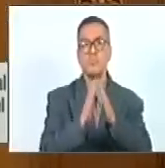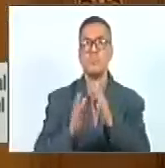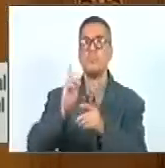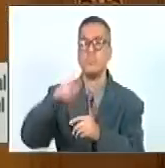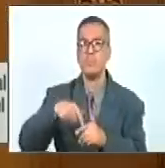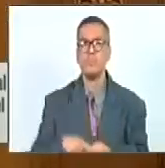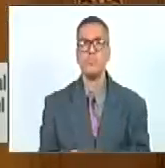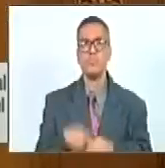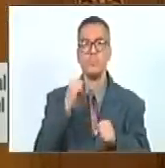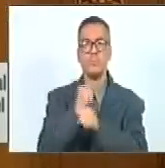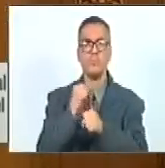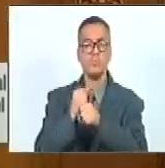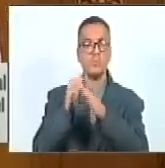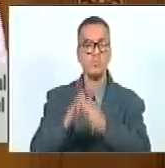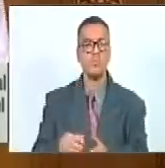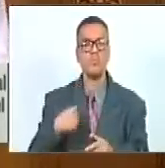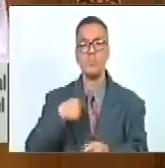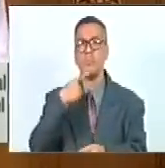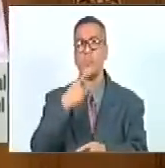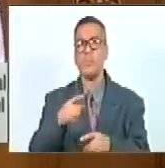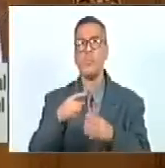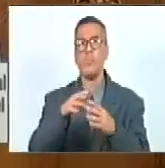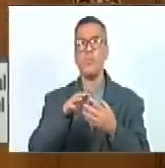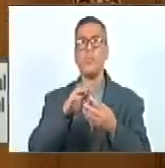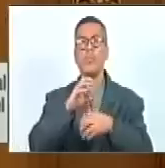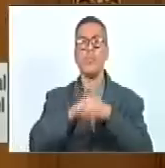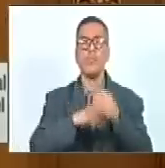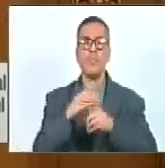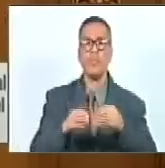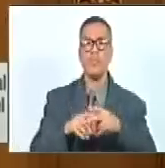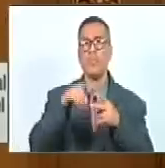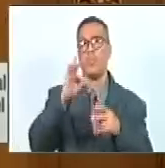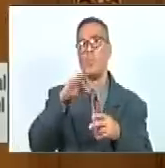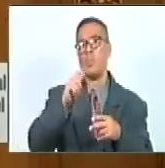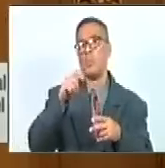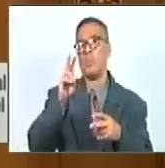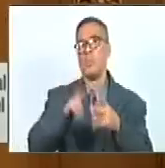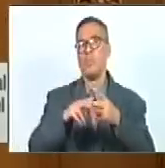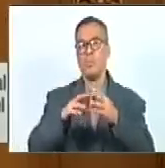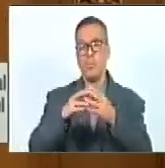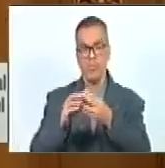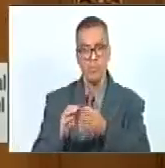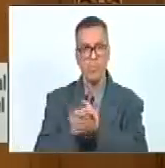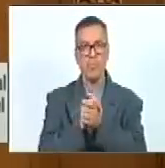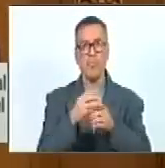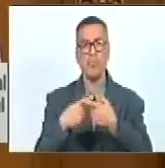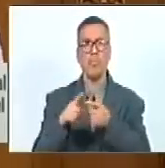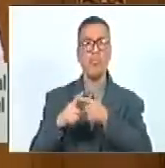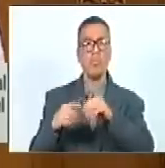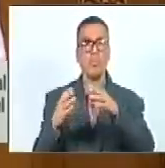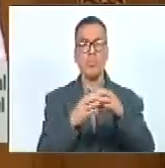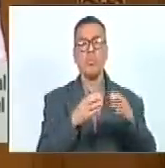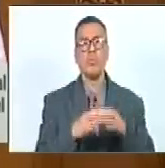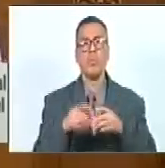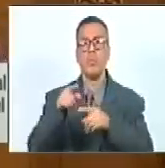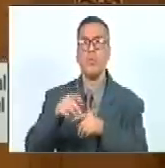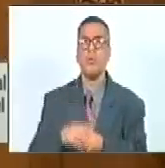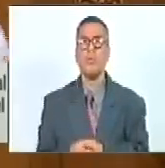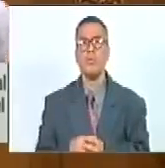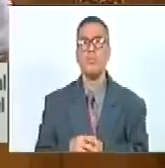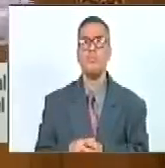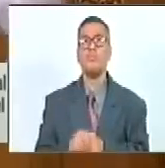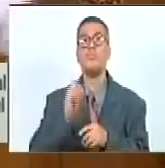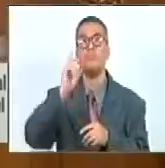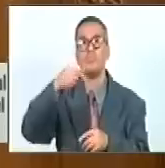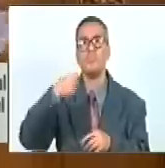también de los trabajadores. Estamos hablando de los consejos productivos, de los CPT, de las cooperativas, entre otras instancias organizativas, para